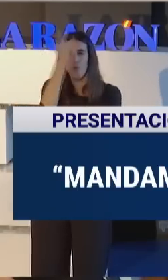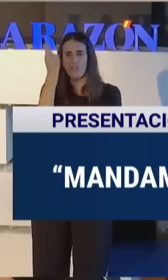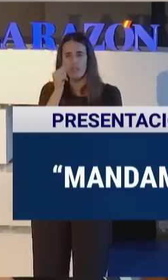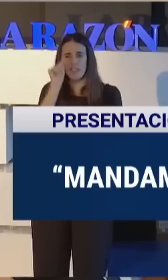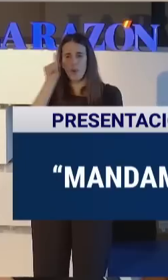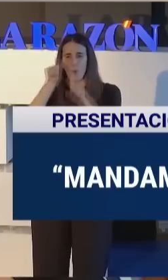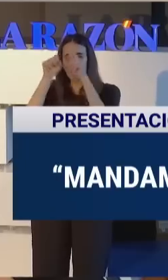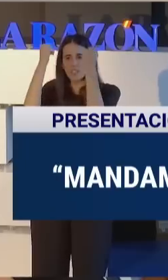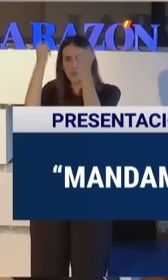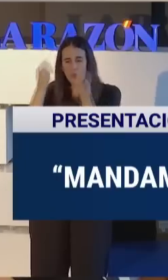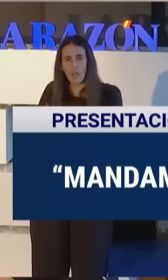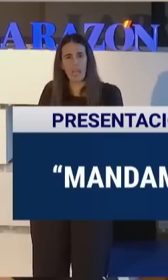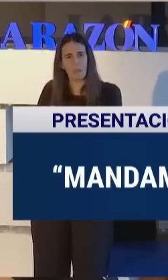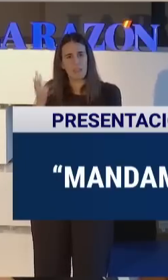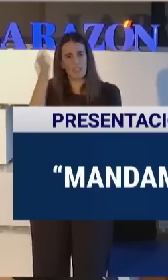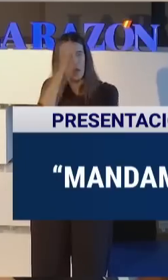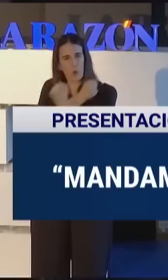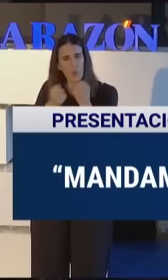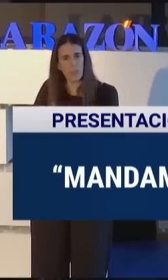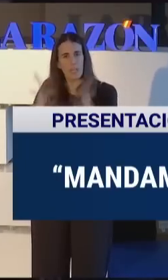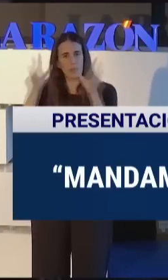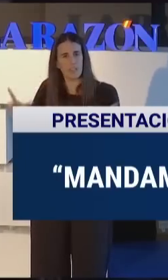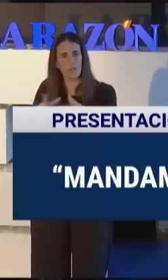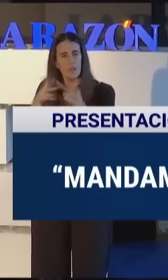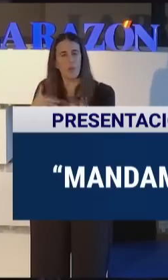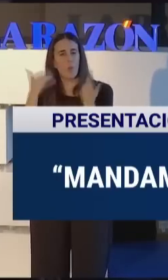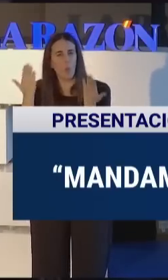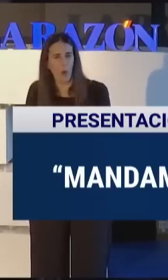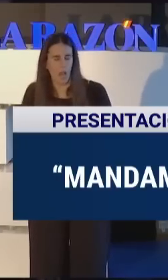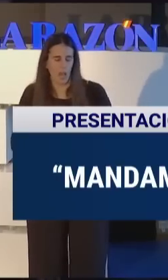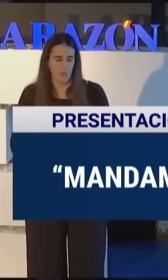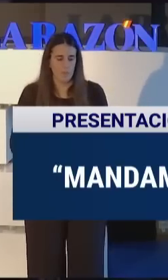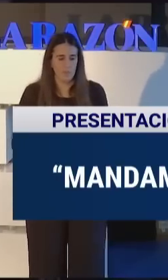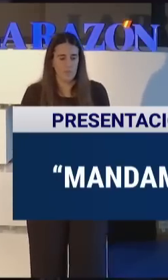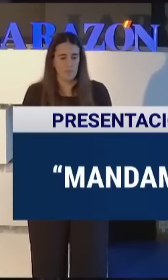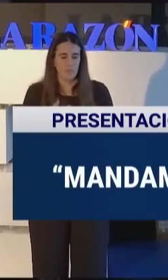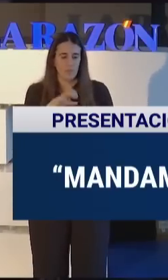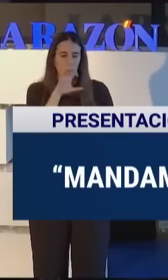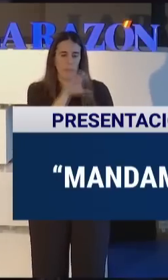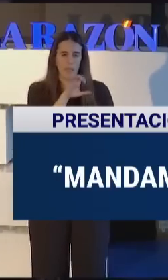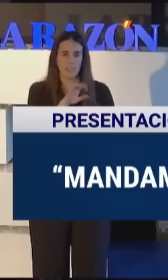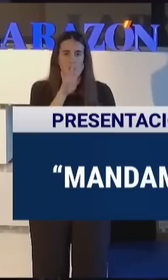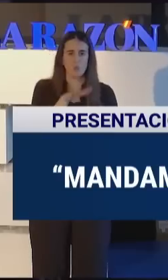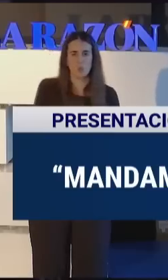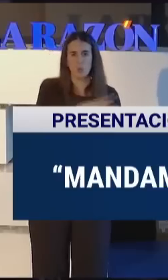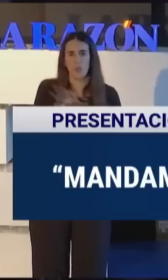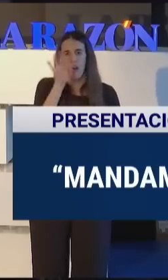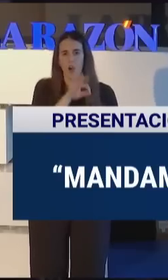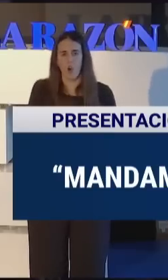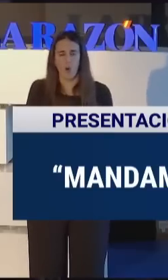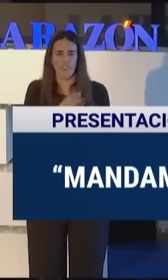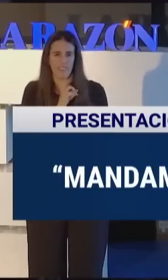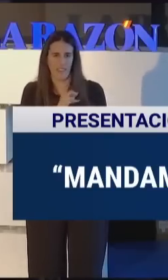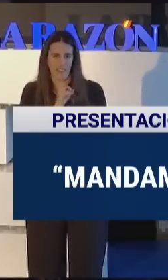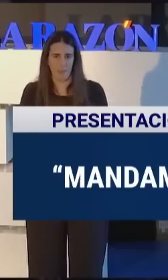de libertades económicas, de libertades sociales, ¿cuál sería? Hoy los más parecidos sería Suiza o sería Irlanda, pero el problema